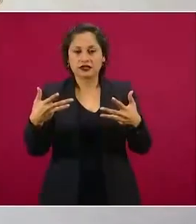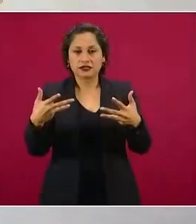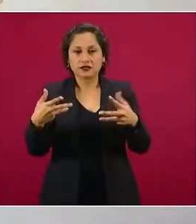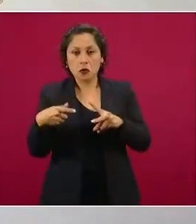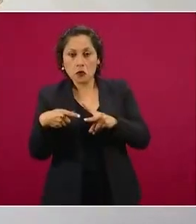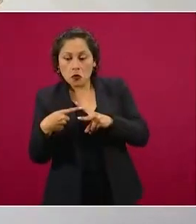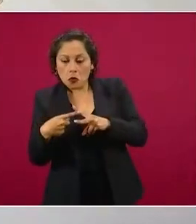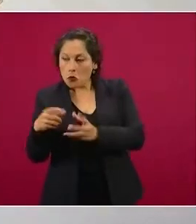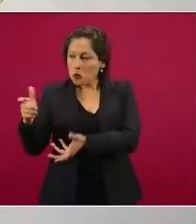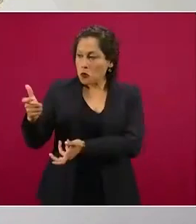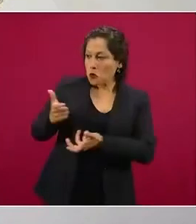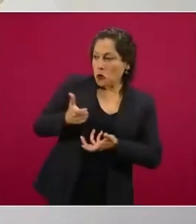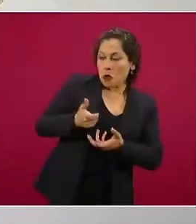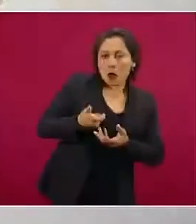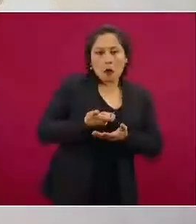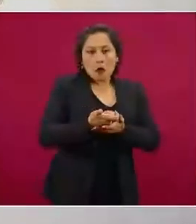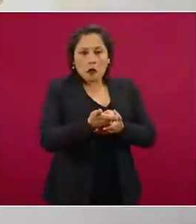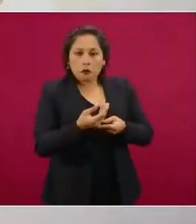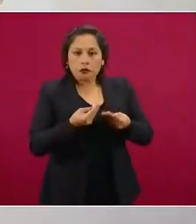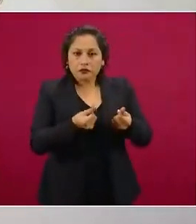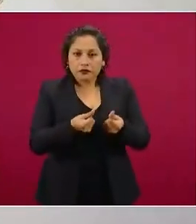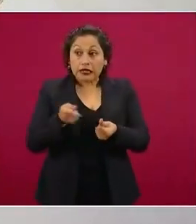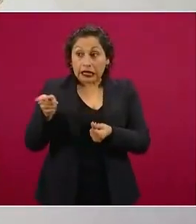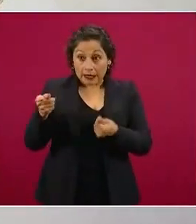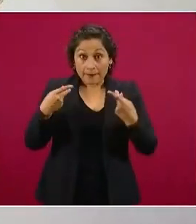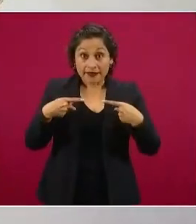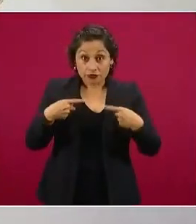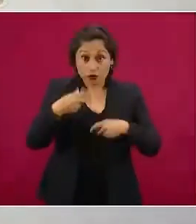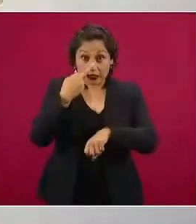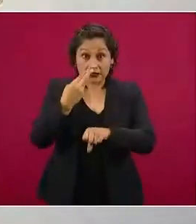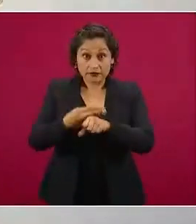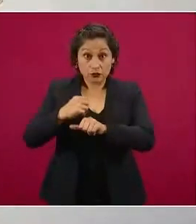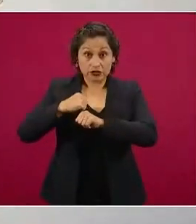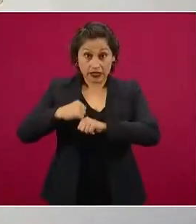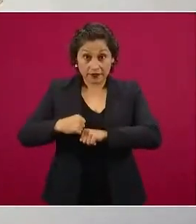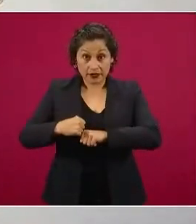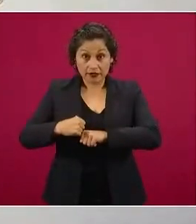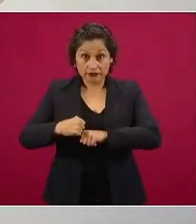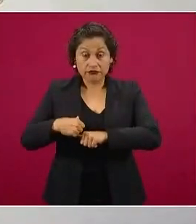estas partidas, que por cierto, eran como partidas secretas.